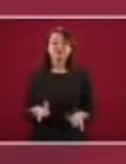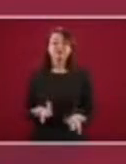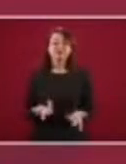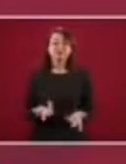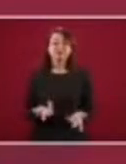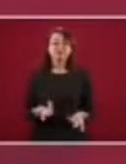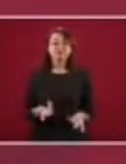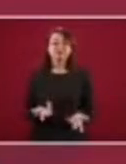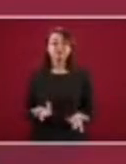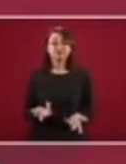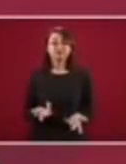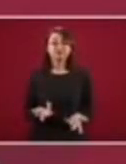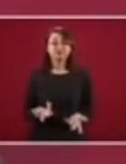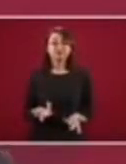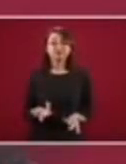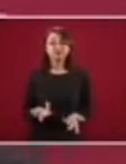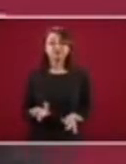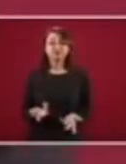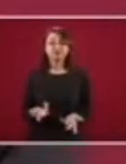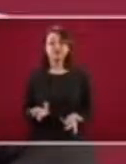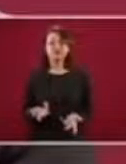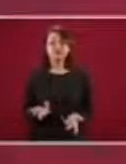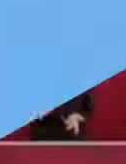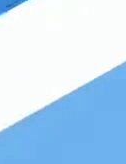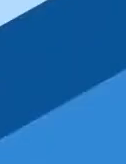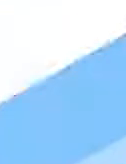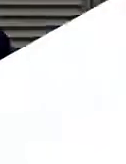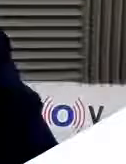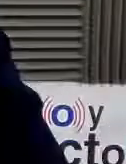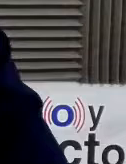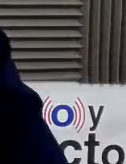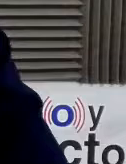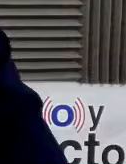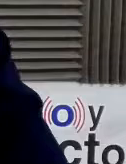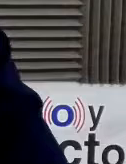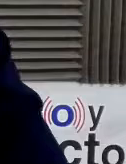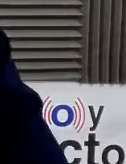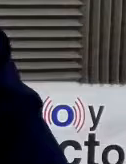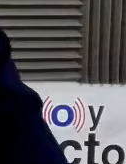sé convierte en becas